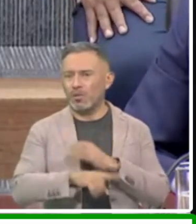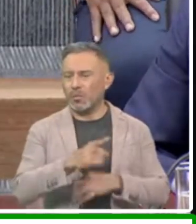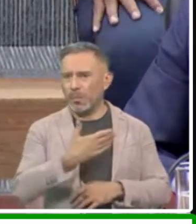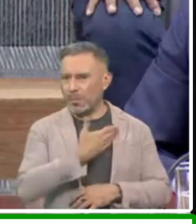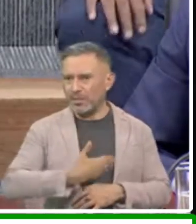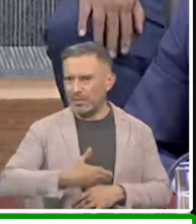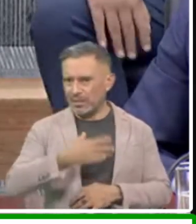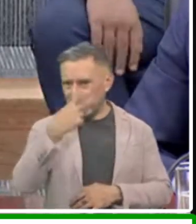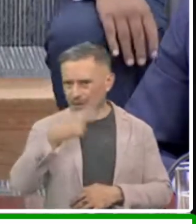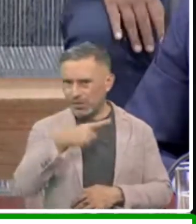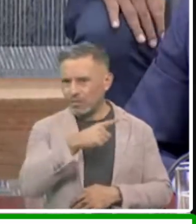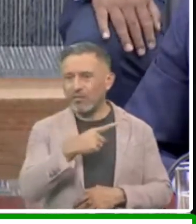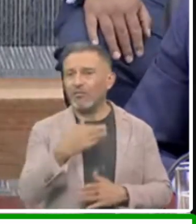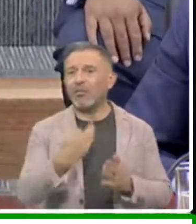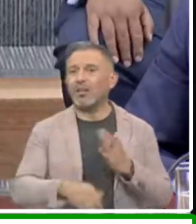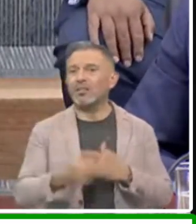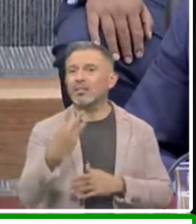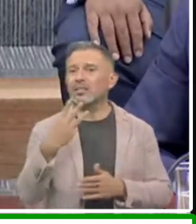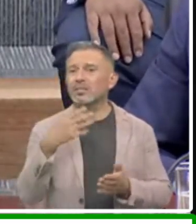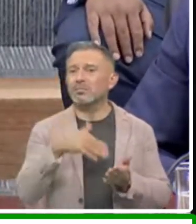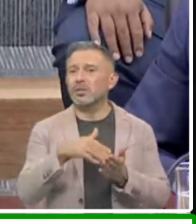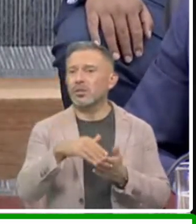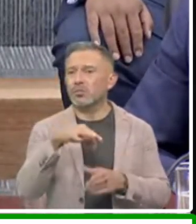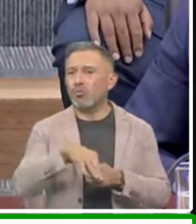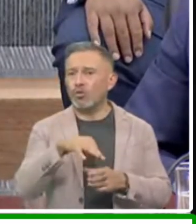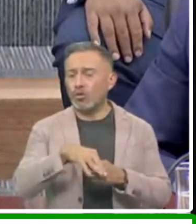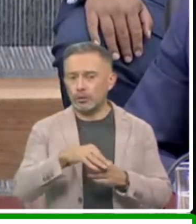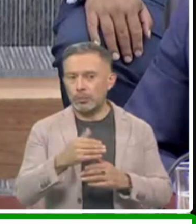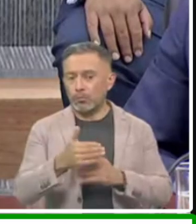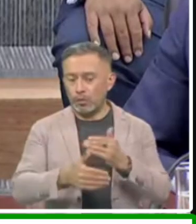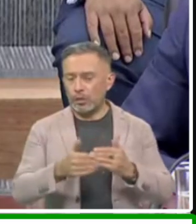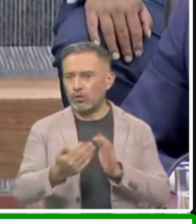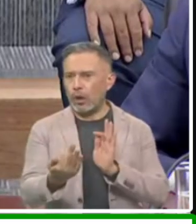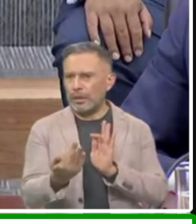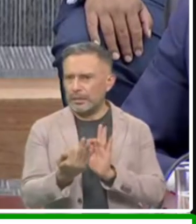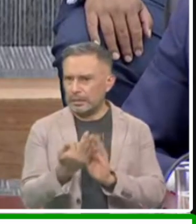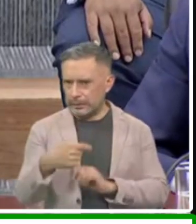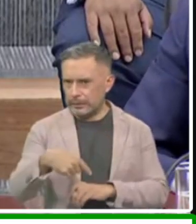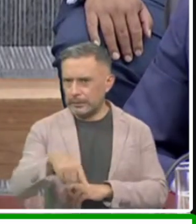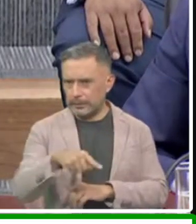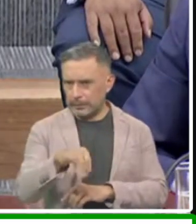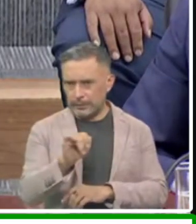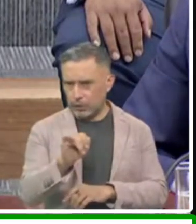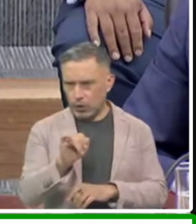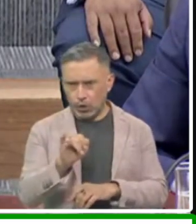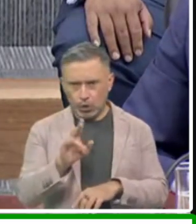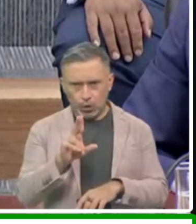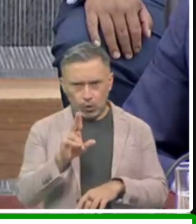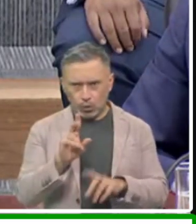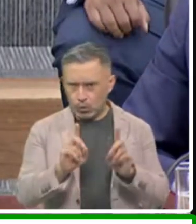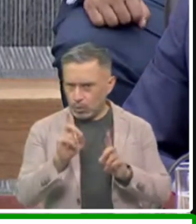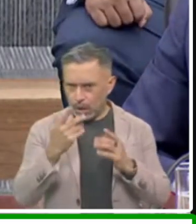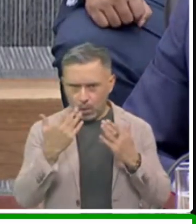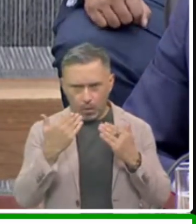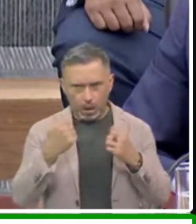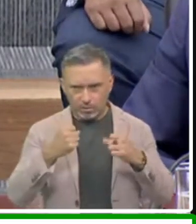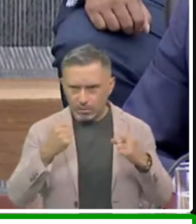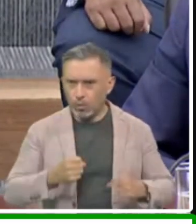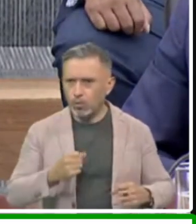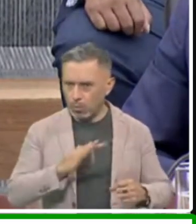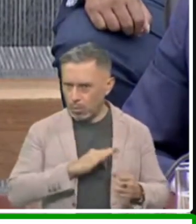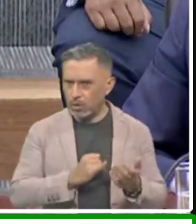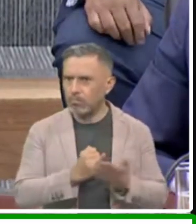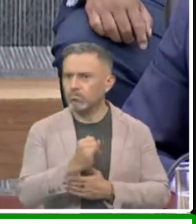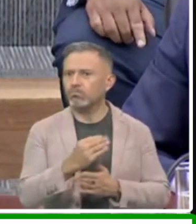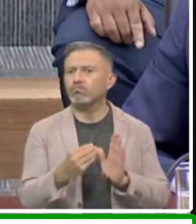se ponen muy necios diciendo que cómo es posible que haya una representación de más en